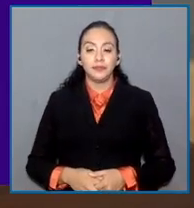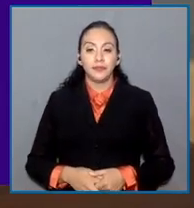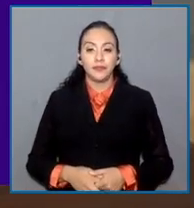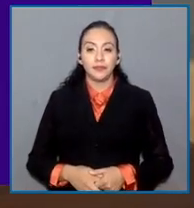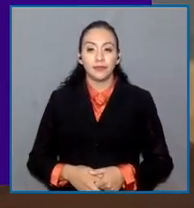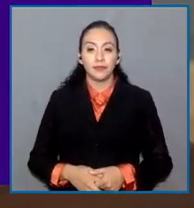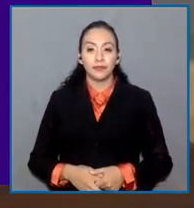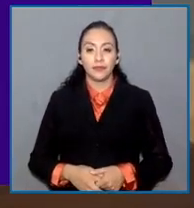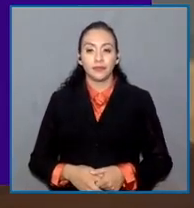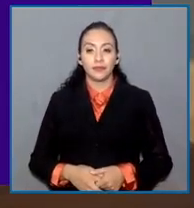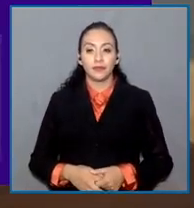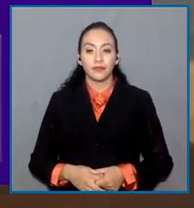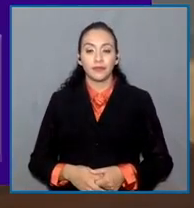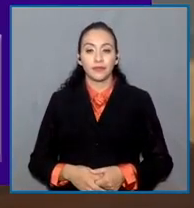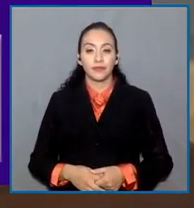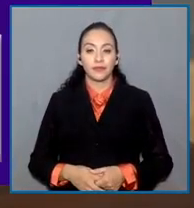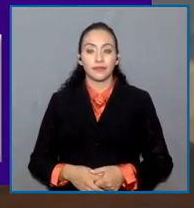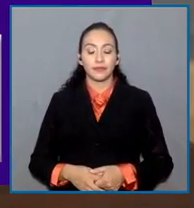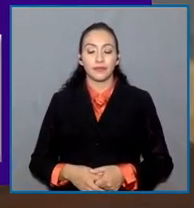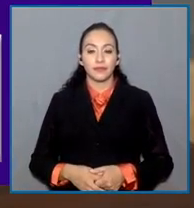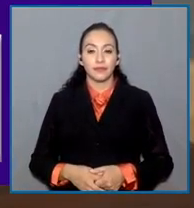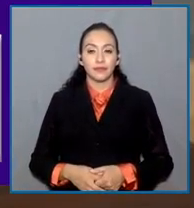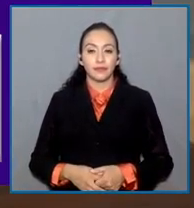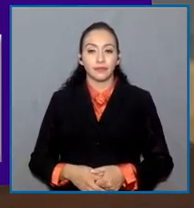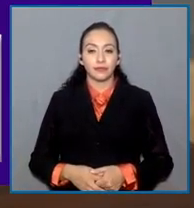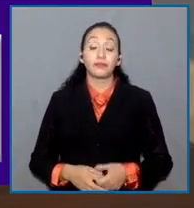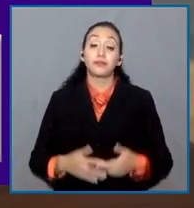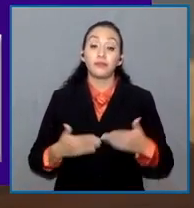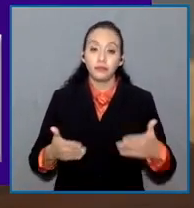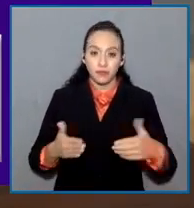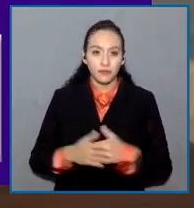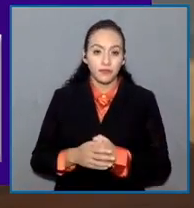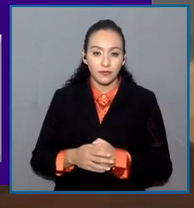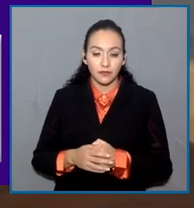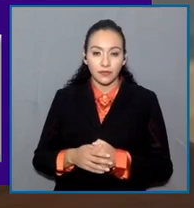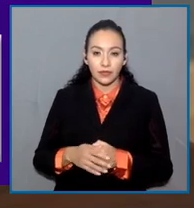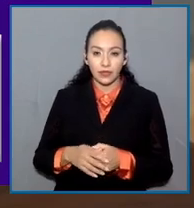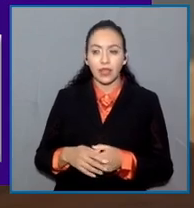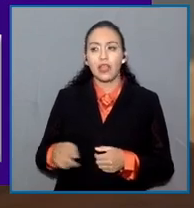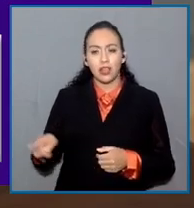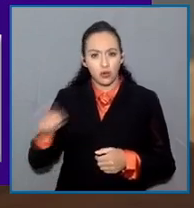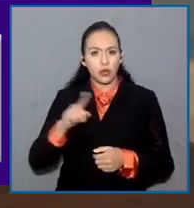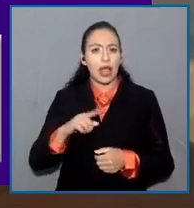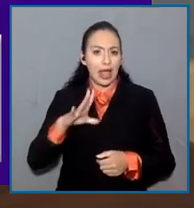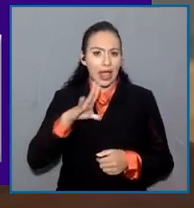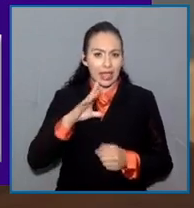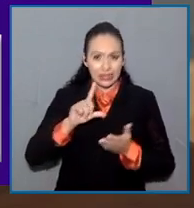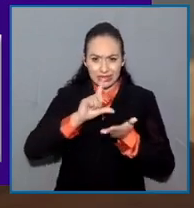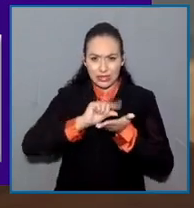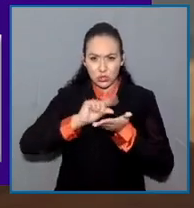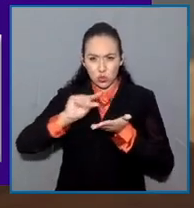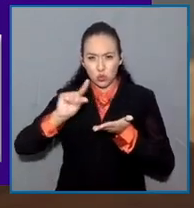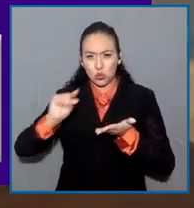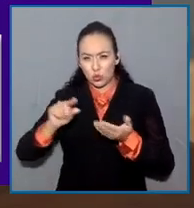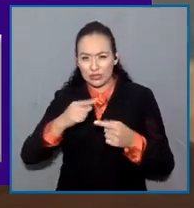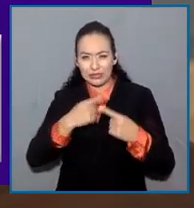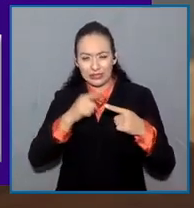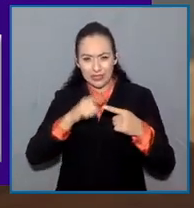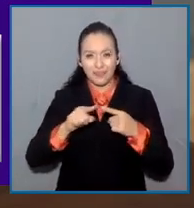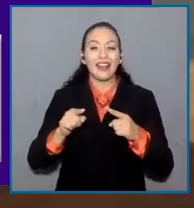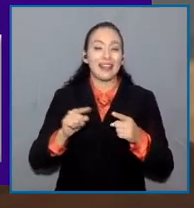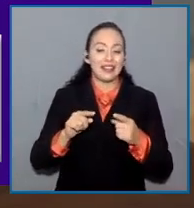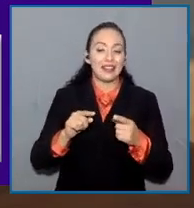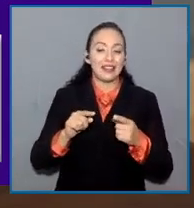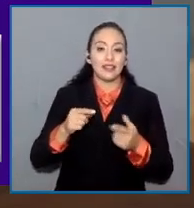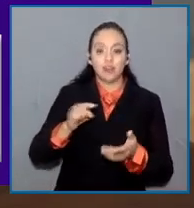Que no basta con la mera inserción de contenido de los tuits denunciados y el señalamiento de lo que se consideran parte de un posible